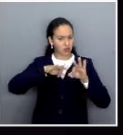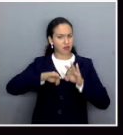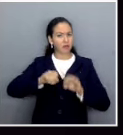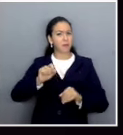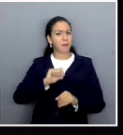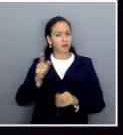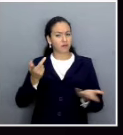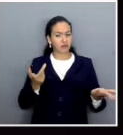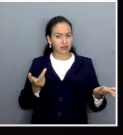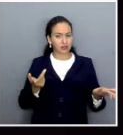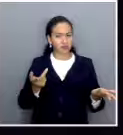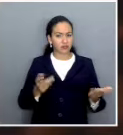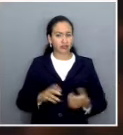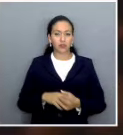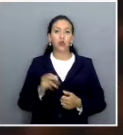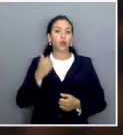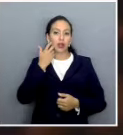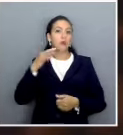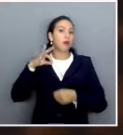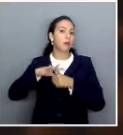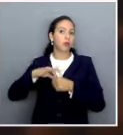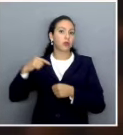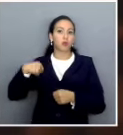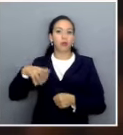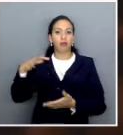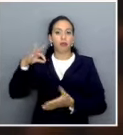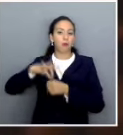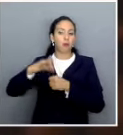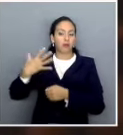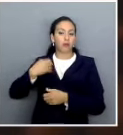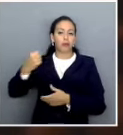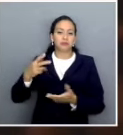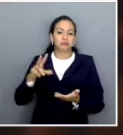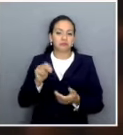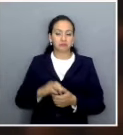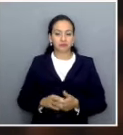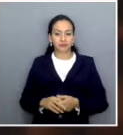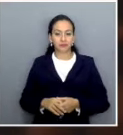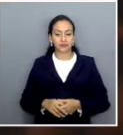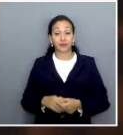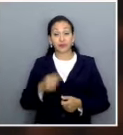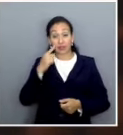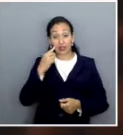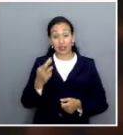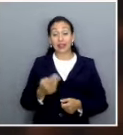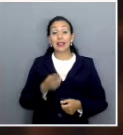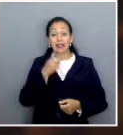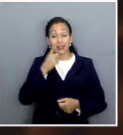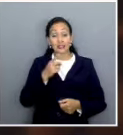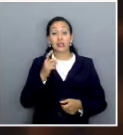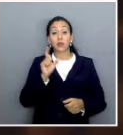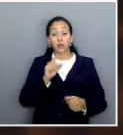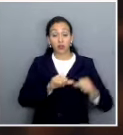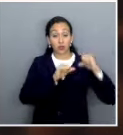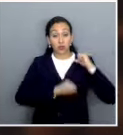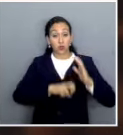reelección. Agregaron que en la reforma se está olvidando la dignidad y los derechos fundamentales de los